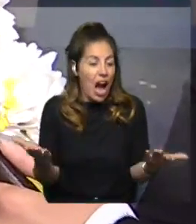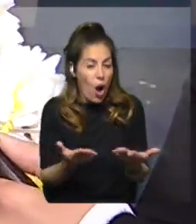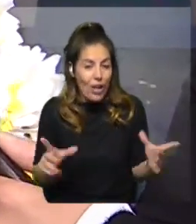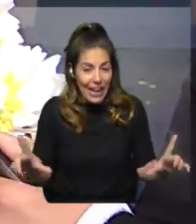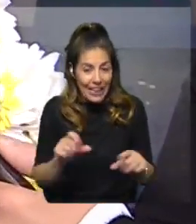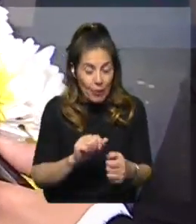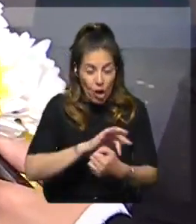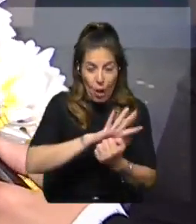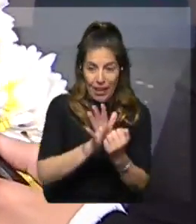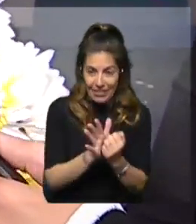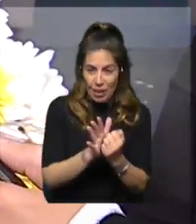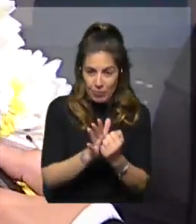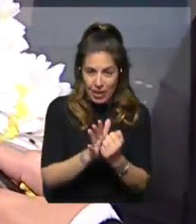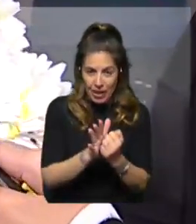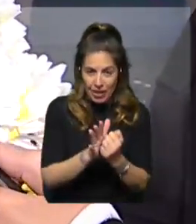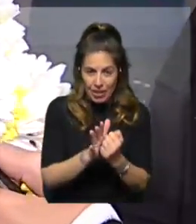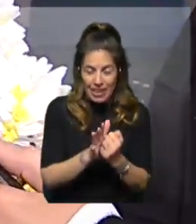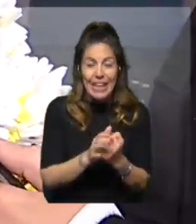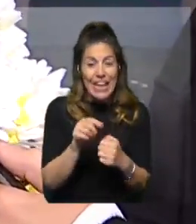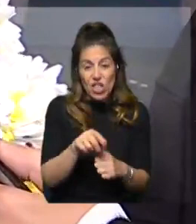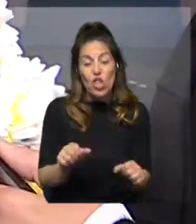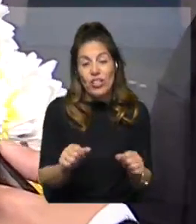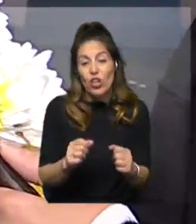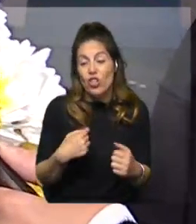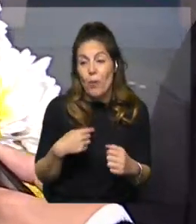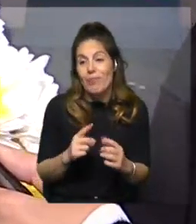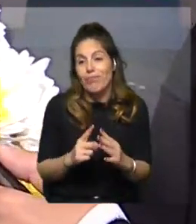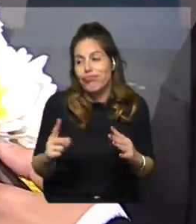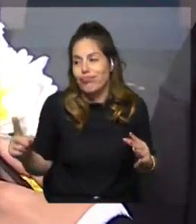la pandemia, que fue muy aislante para mí,